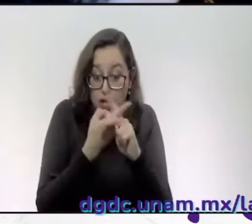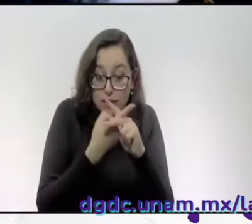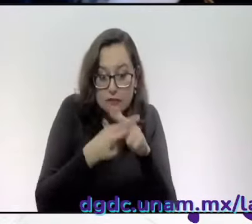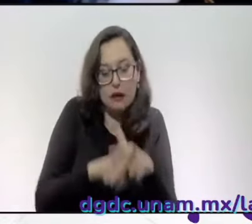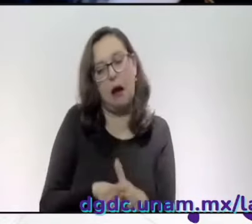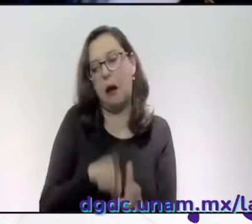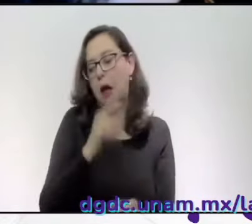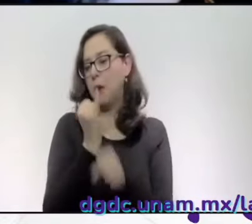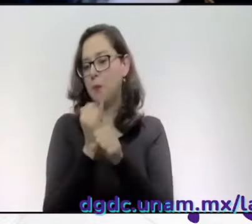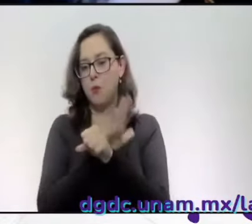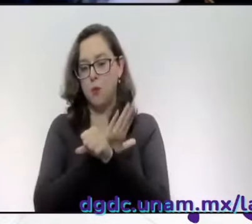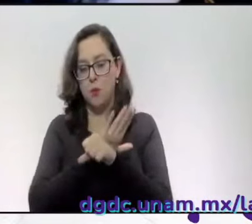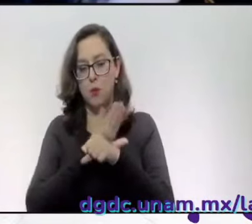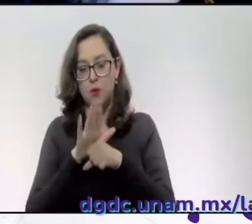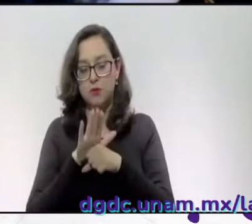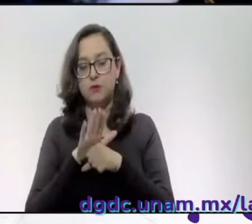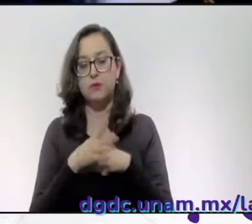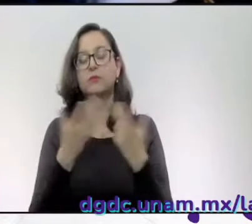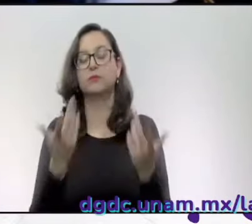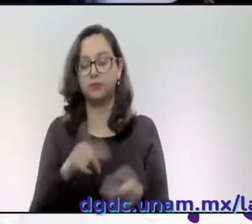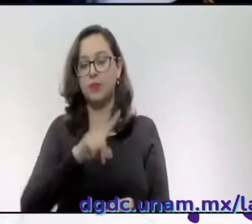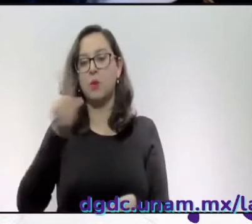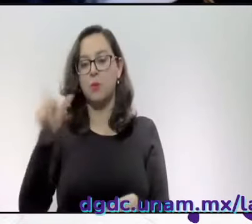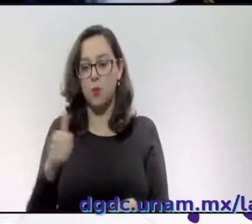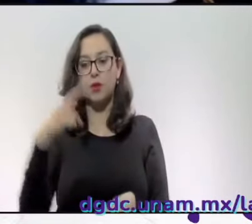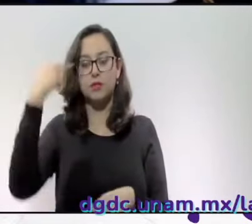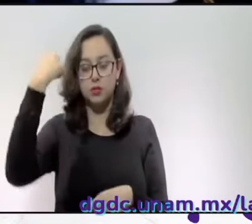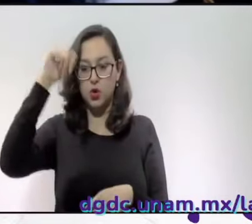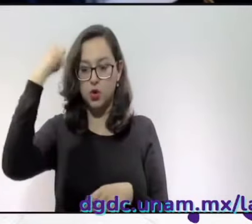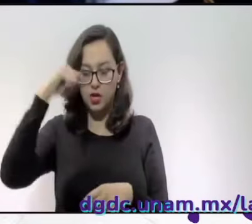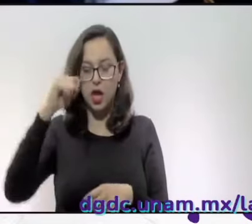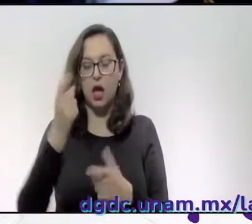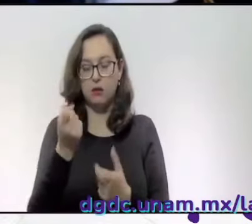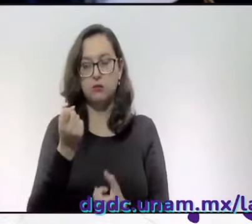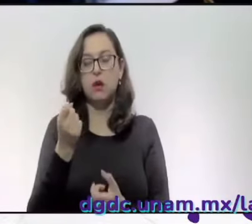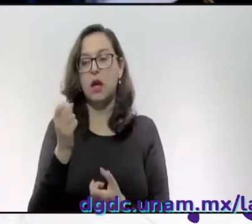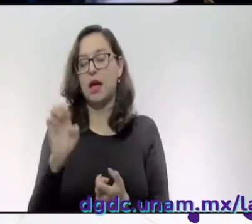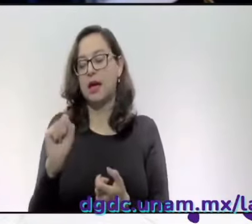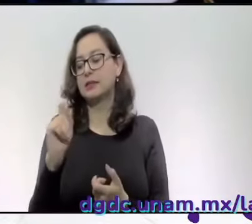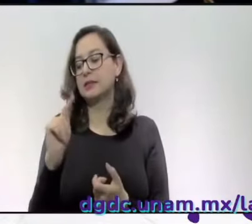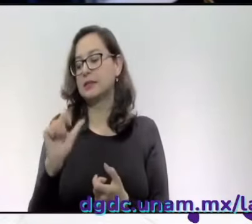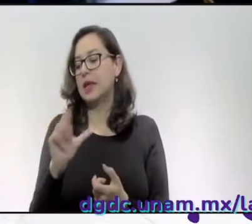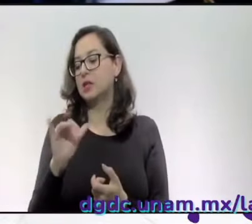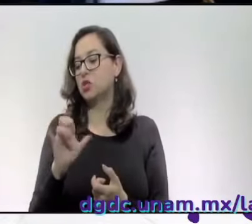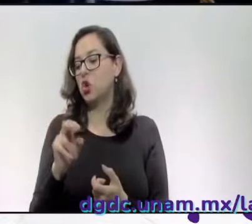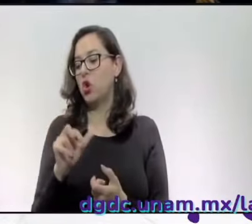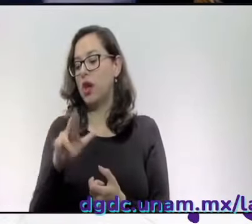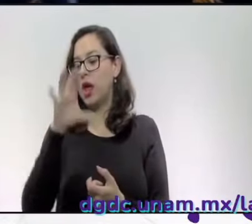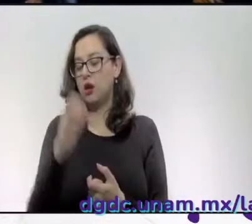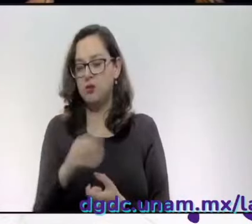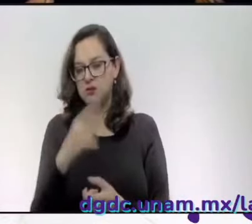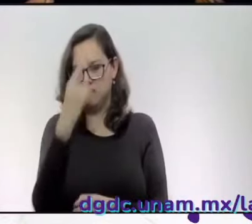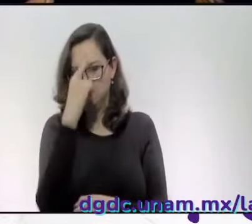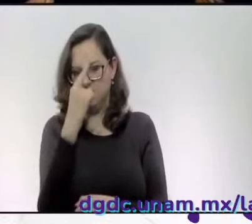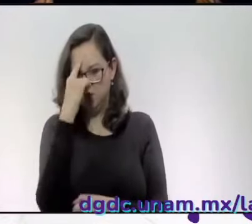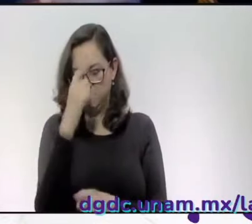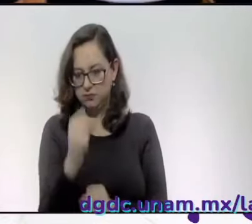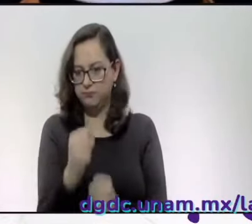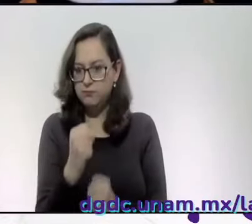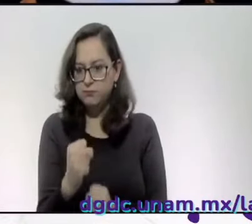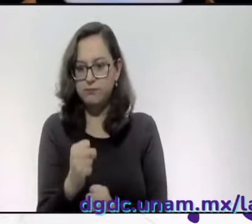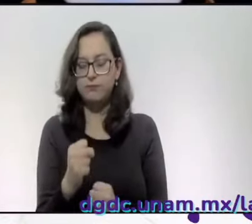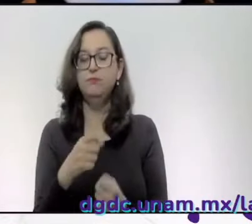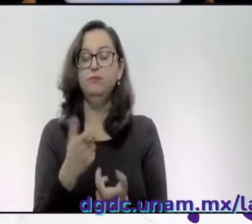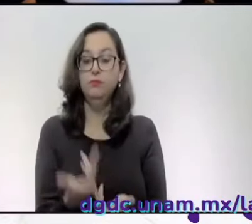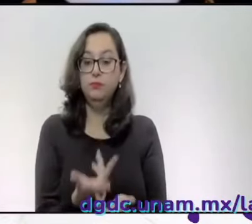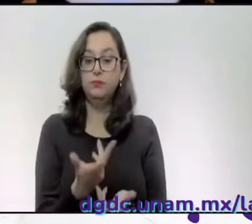curiosa, la teoría del estado estacionario, a la que unos científicos se aferraron, y uno de ellos, además, fue un grandísimo astrofísico, que es Fred Hoyle, y